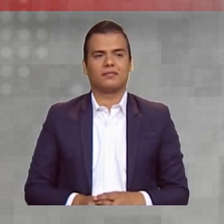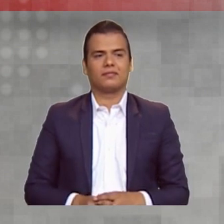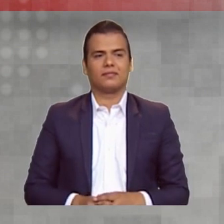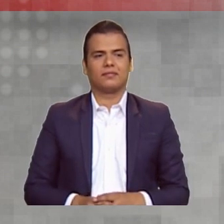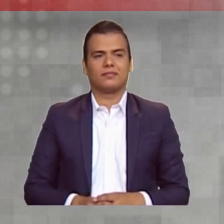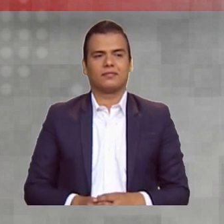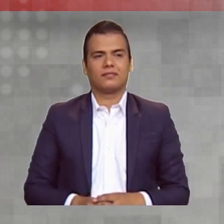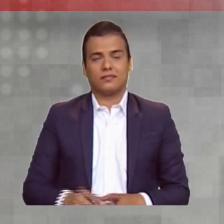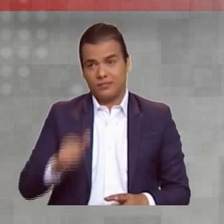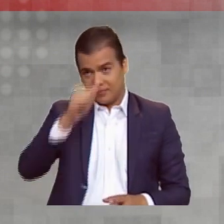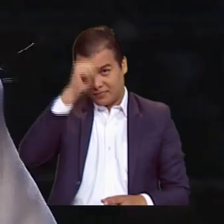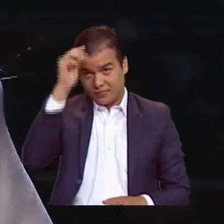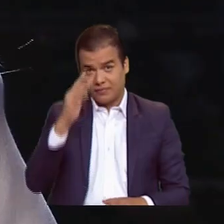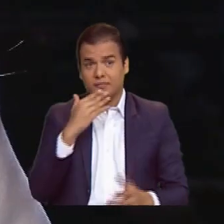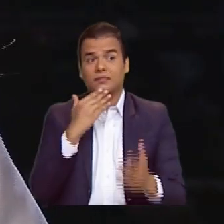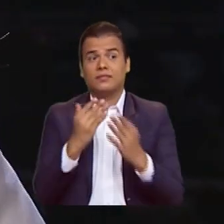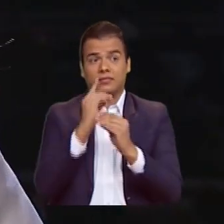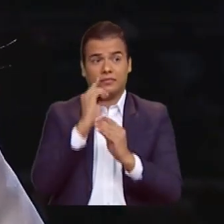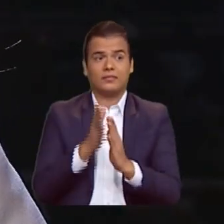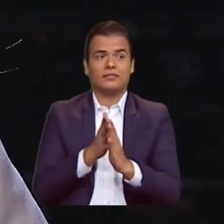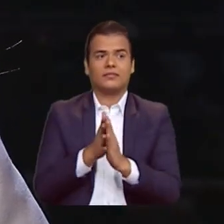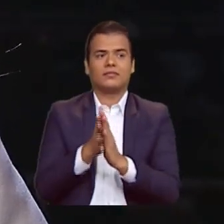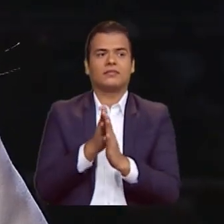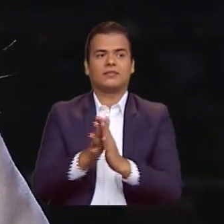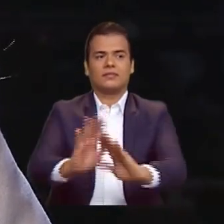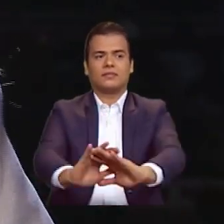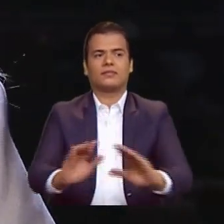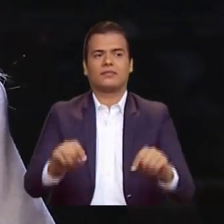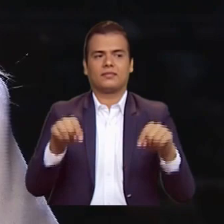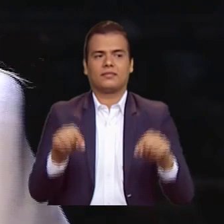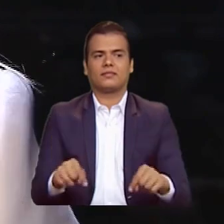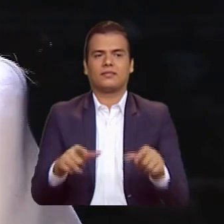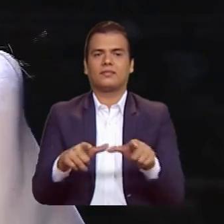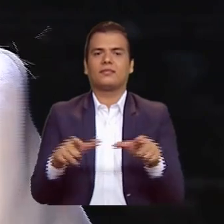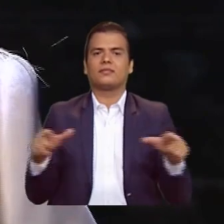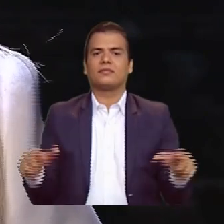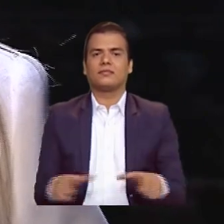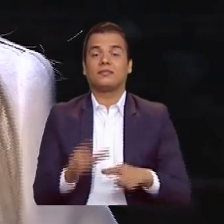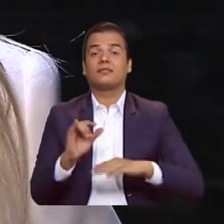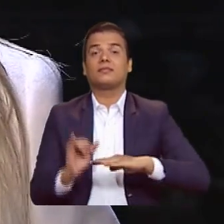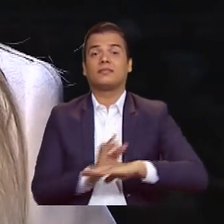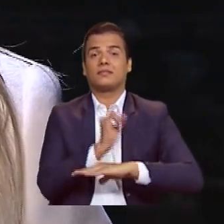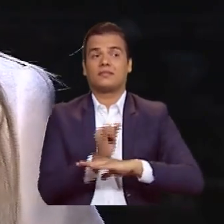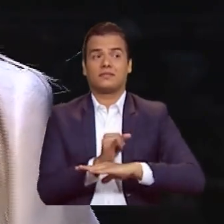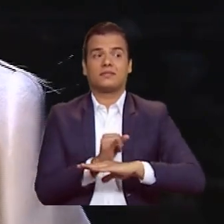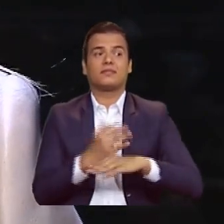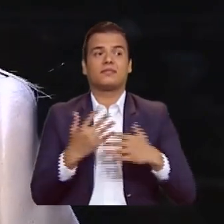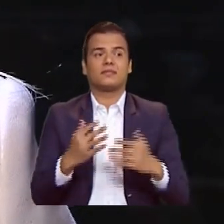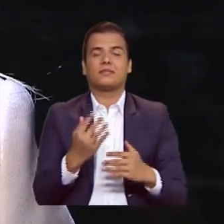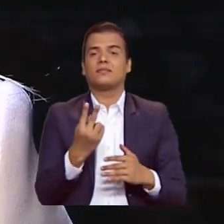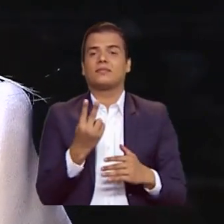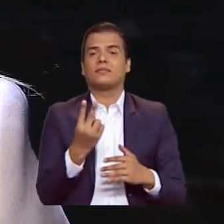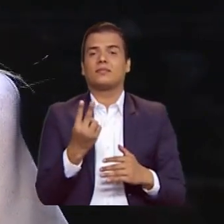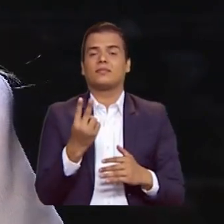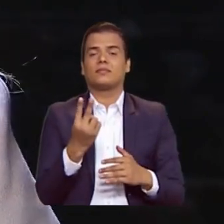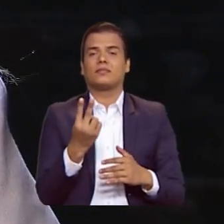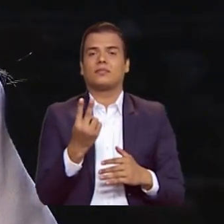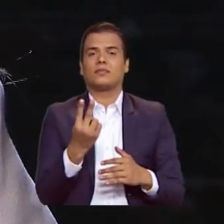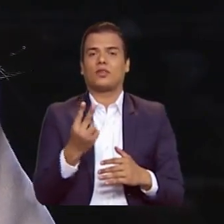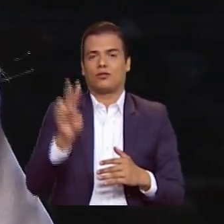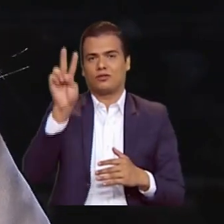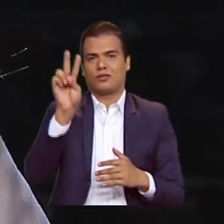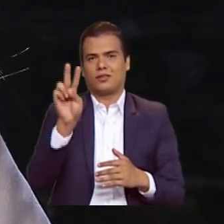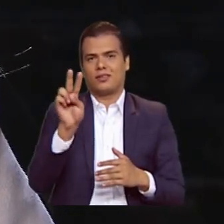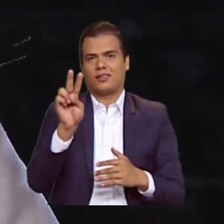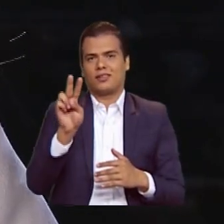angélica como esta buenas noches pues efectivamente yo la saludo en este momento desde ipiales en esta décimo segunda versión de invial es